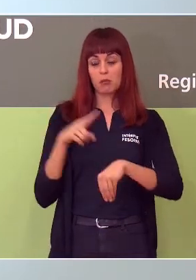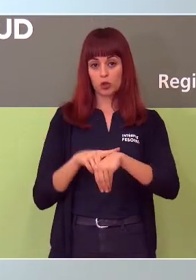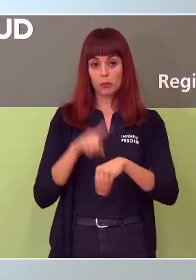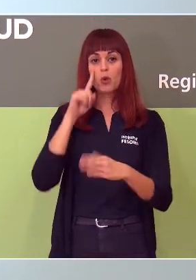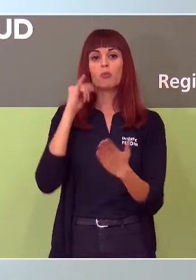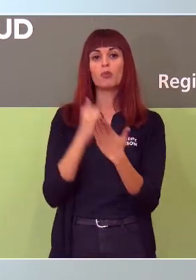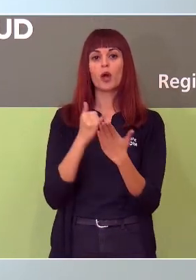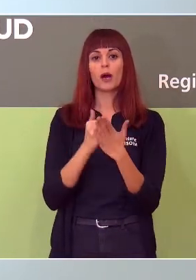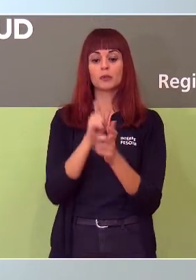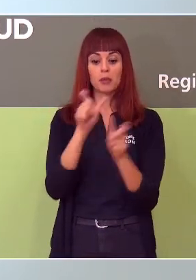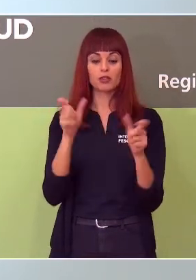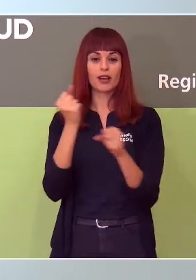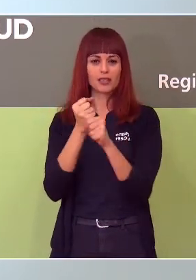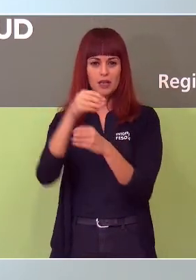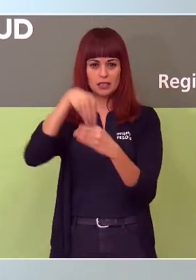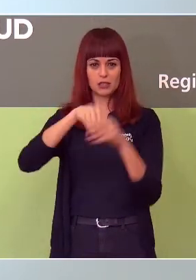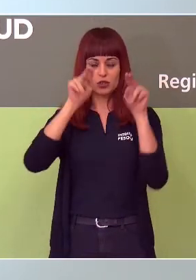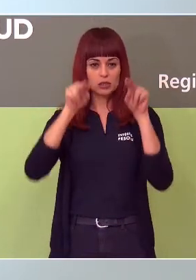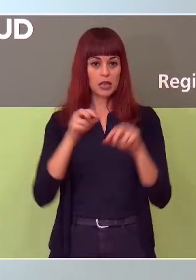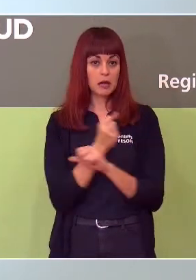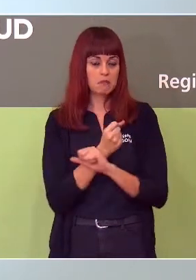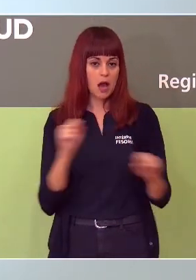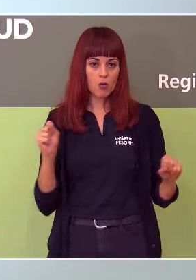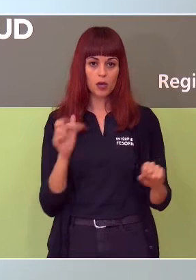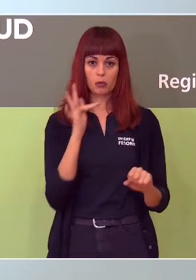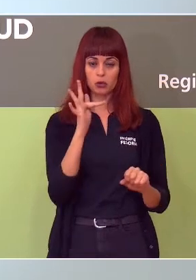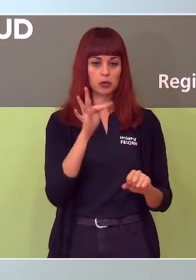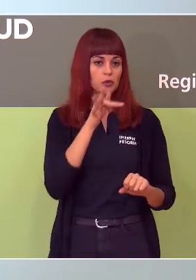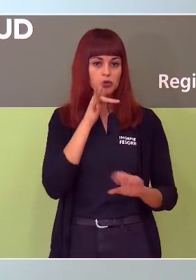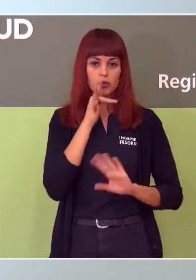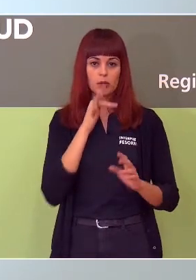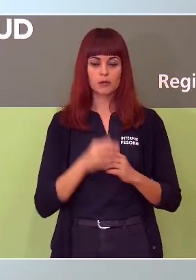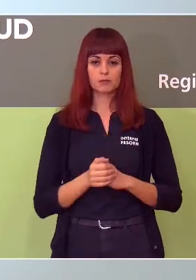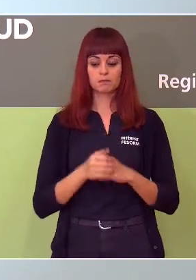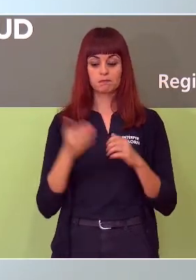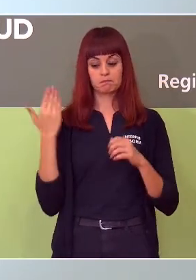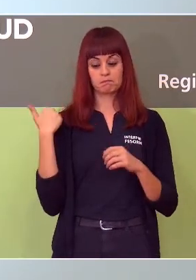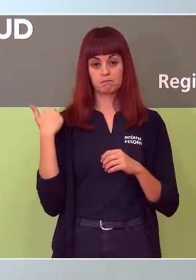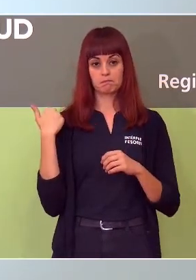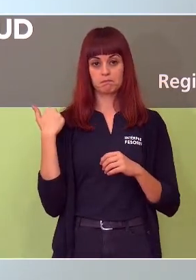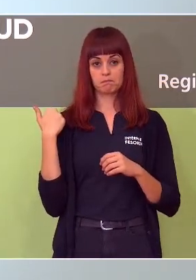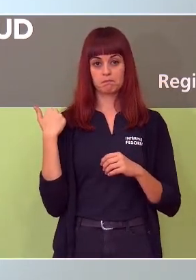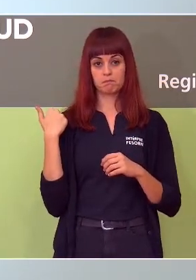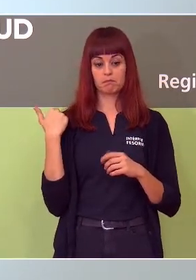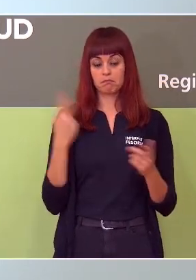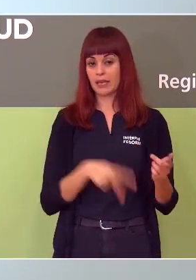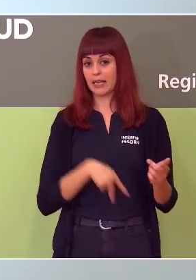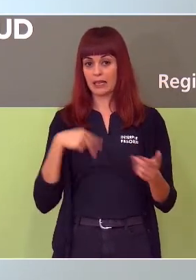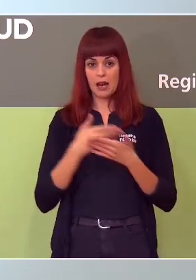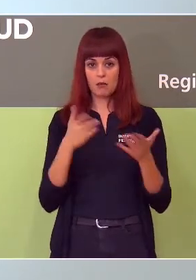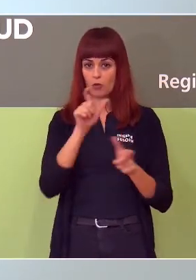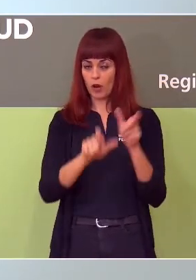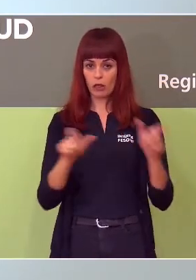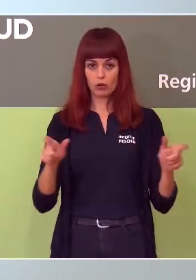a los trabajadores de residencias, aunque no haya habido casos declarados. A día de hoy se mantiene con carácter general para toda la